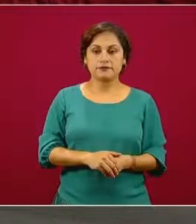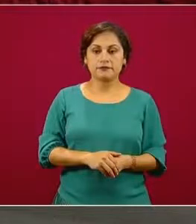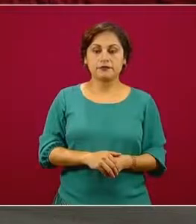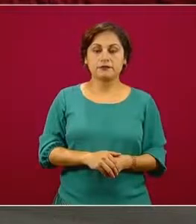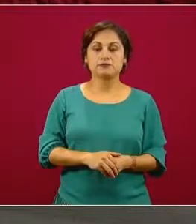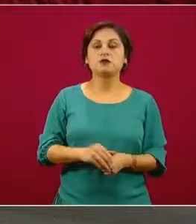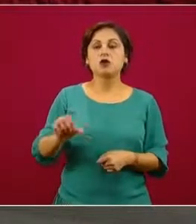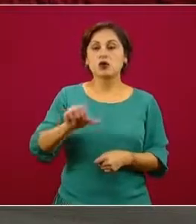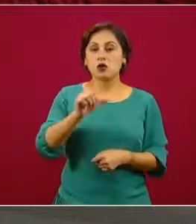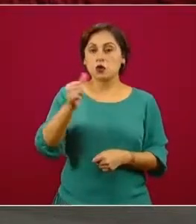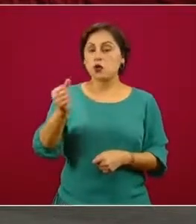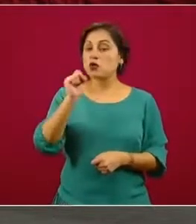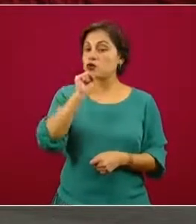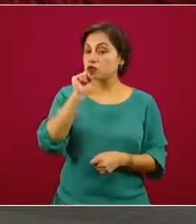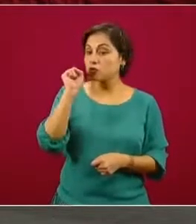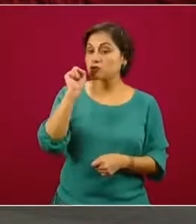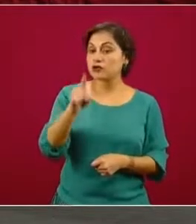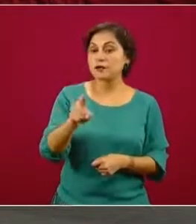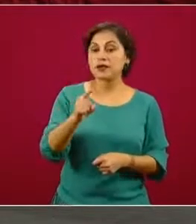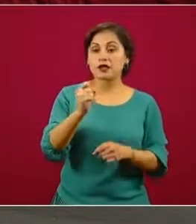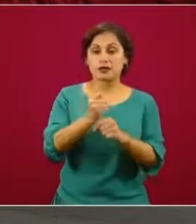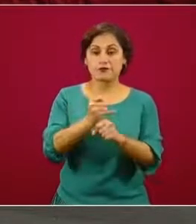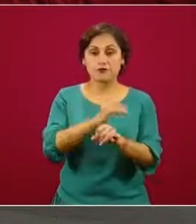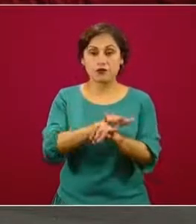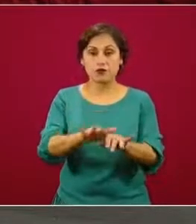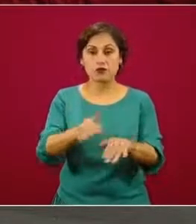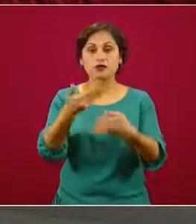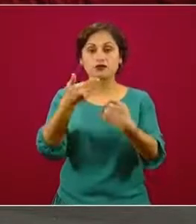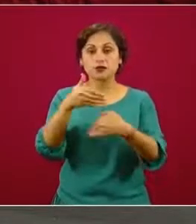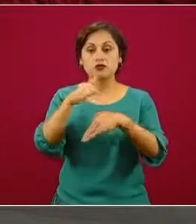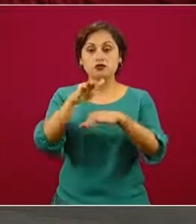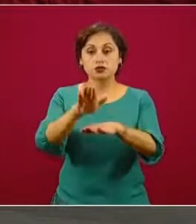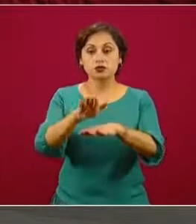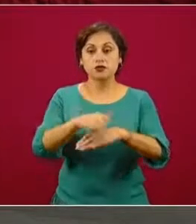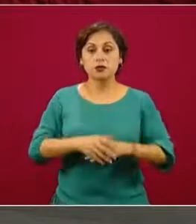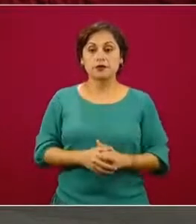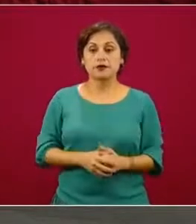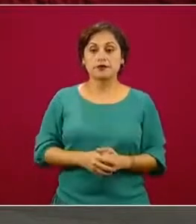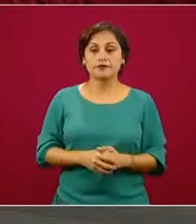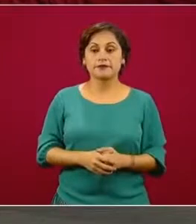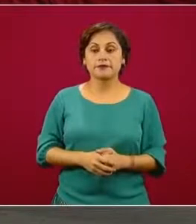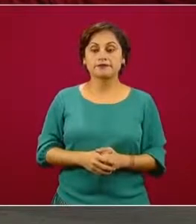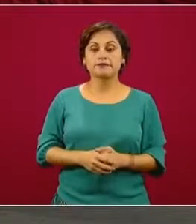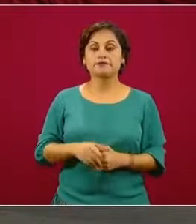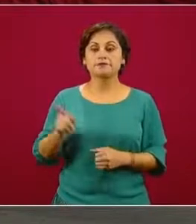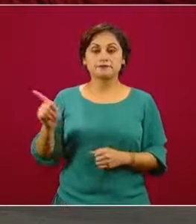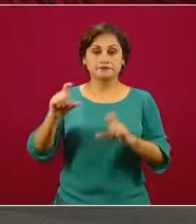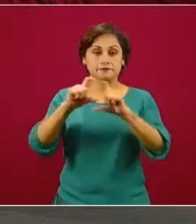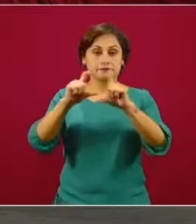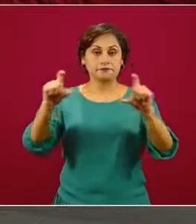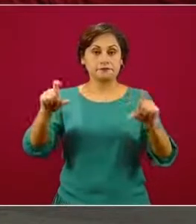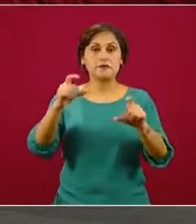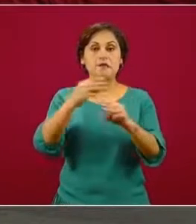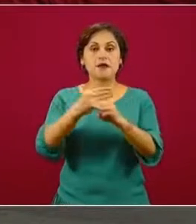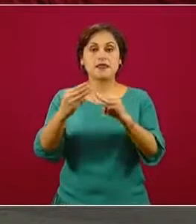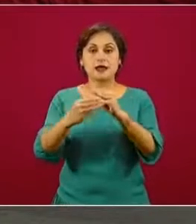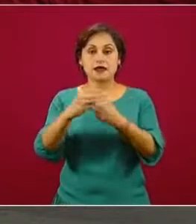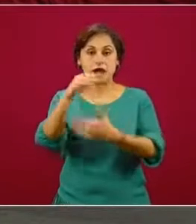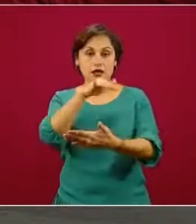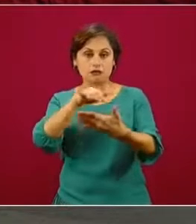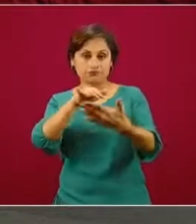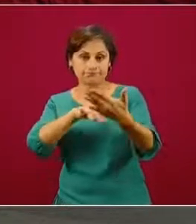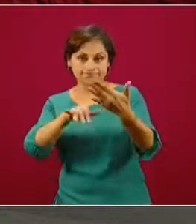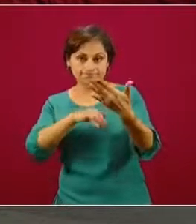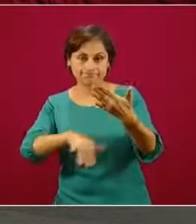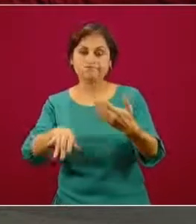está el material de consulta, no más para ilustrar, y está aquí materiales de consulta que son para el público en